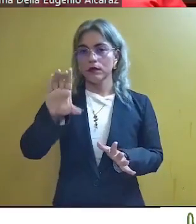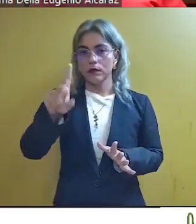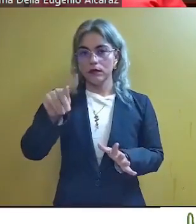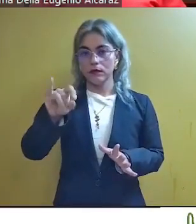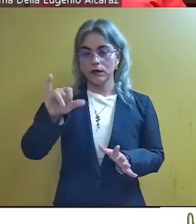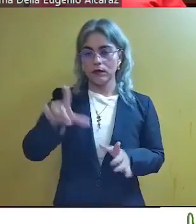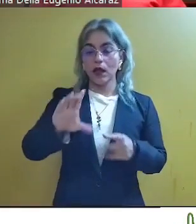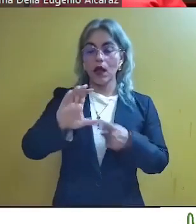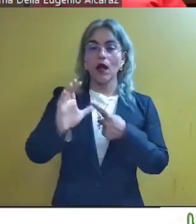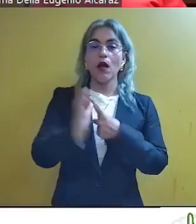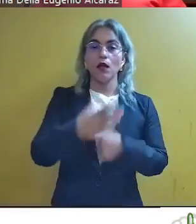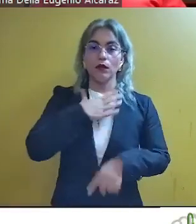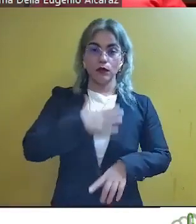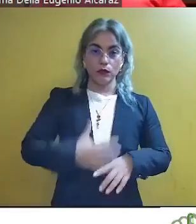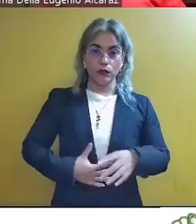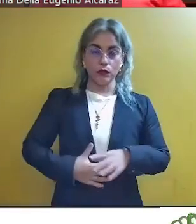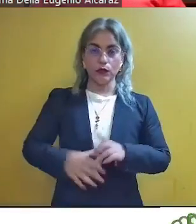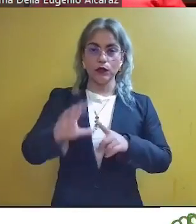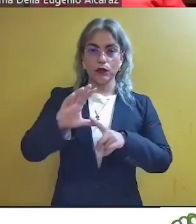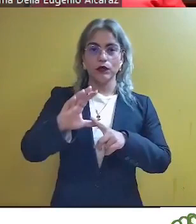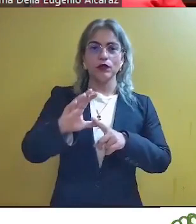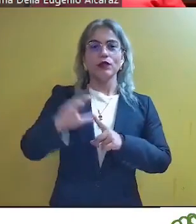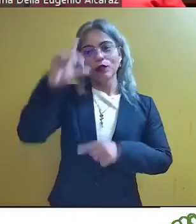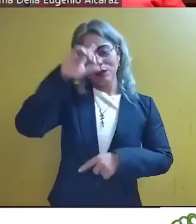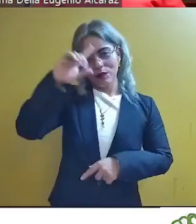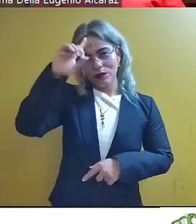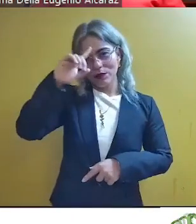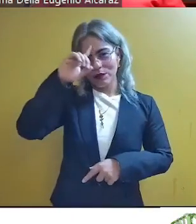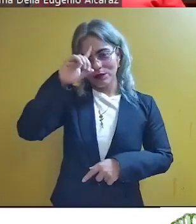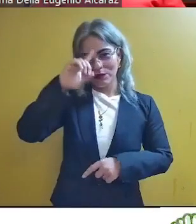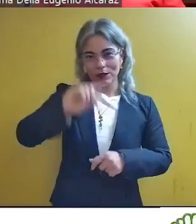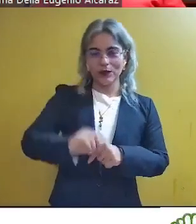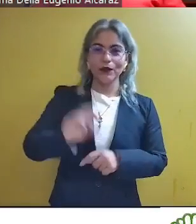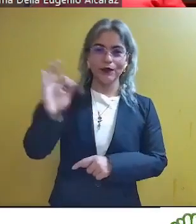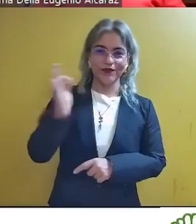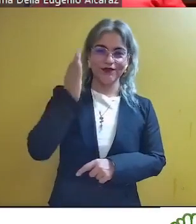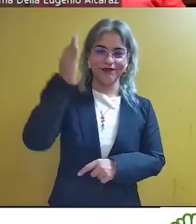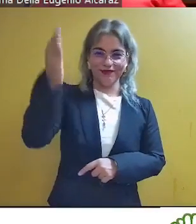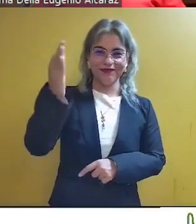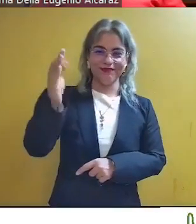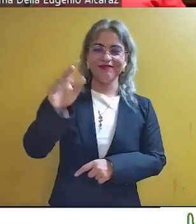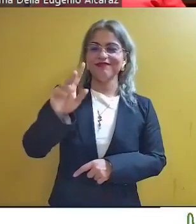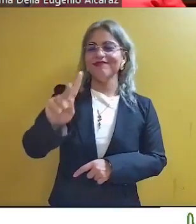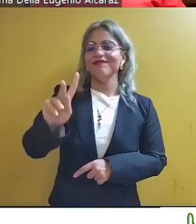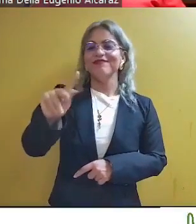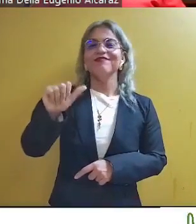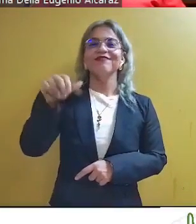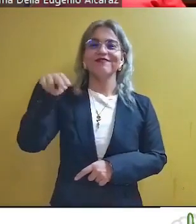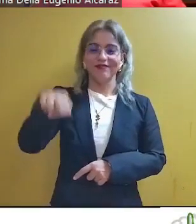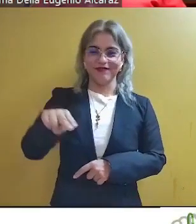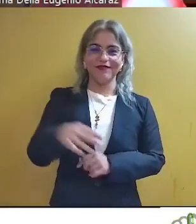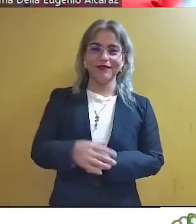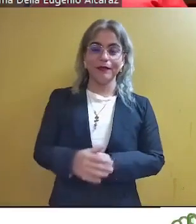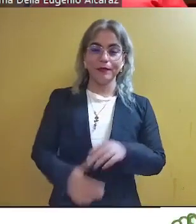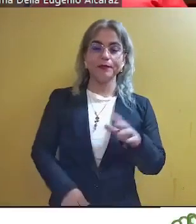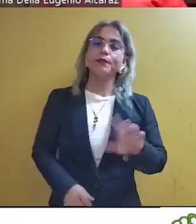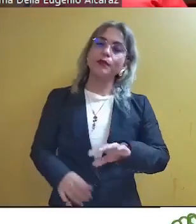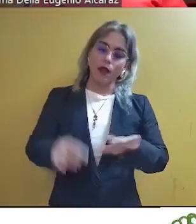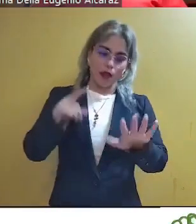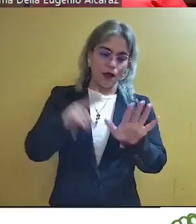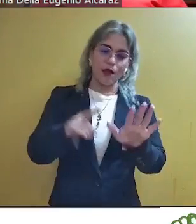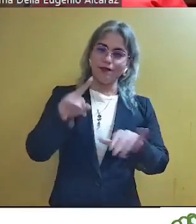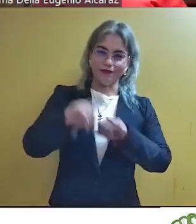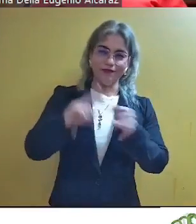Comisión de Justicia del Consejo Nacional del Partido Acción Nacional. Y en el último asunto, la parte actual es Samuel Viterbo Guevara, la